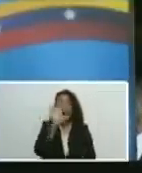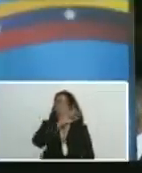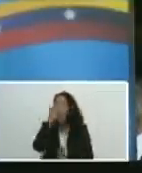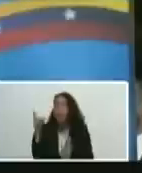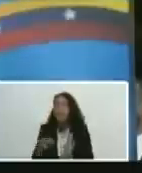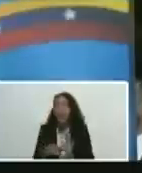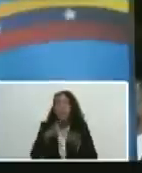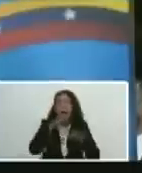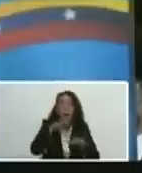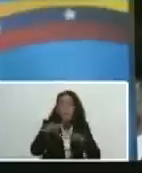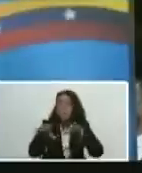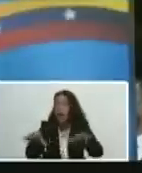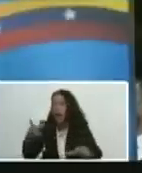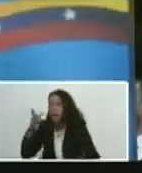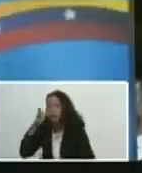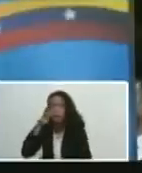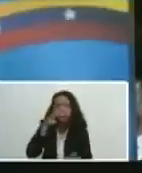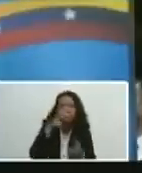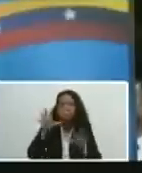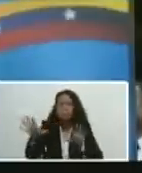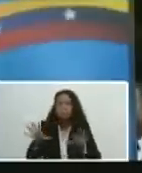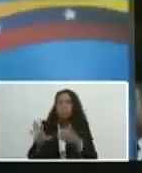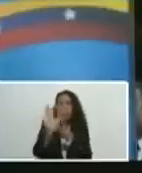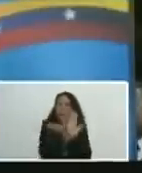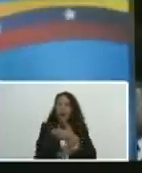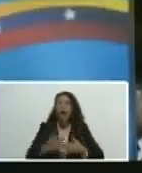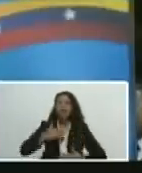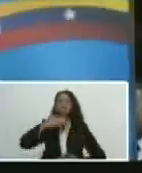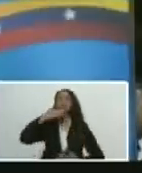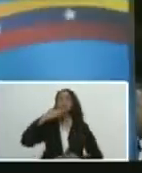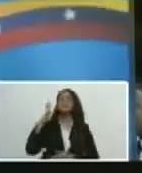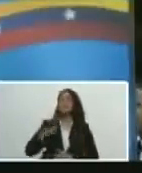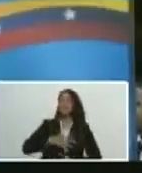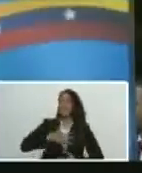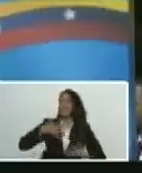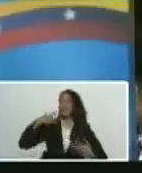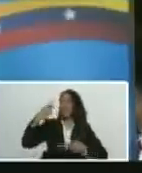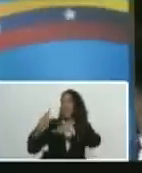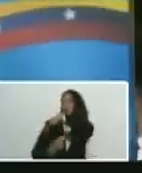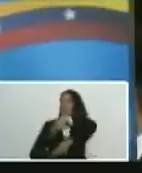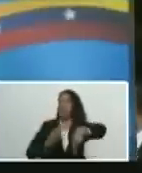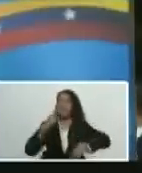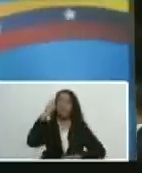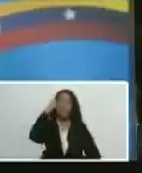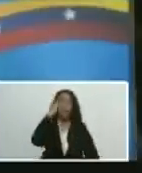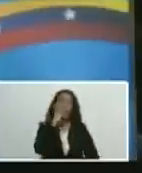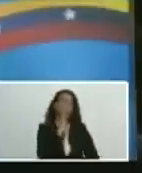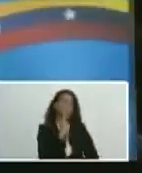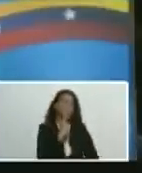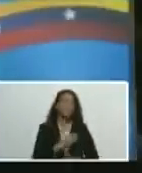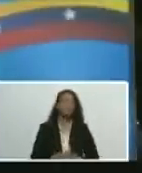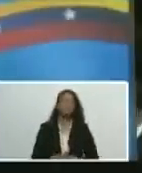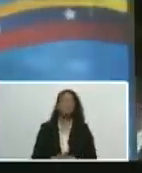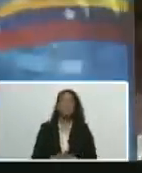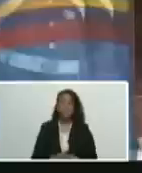En cada paso dado, hemos llevado en alto la llama de la Revolución Bolivariana.